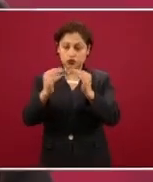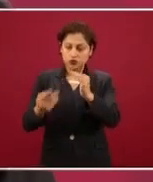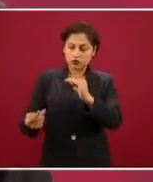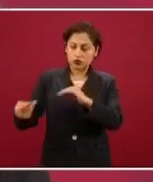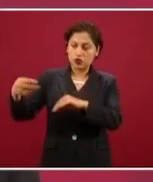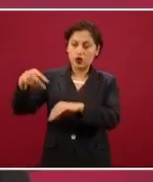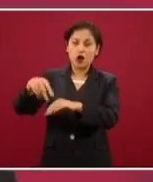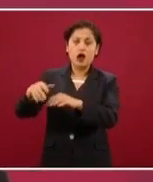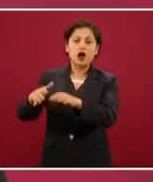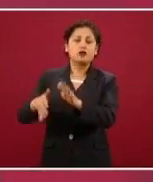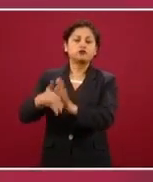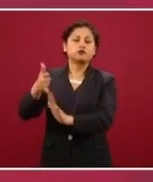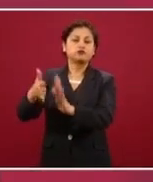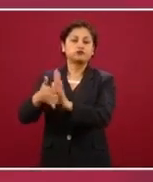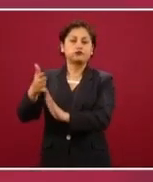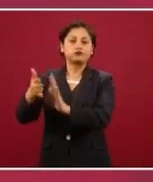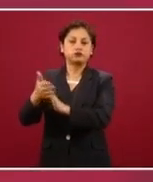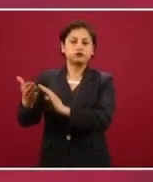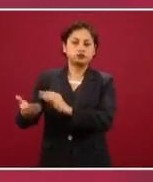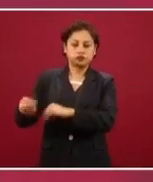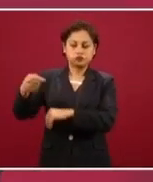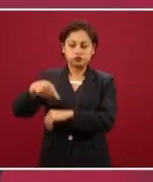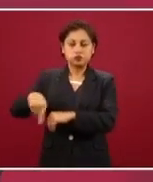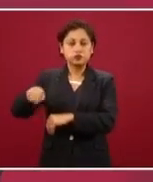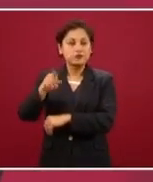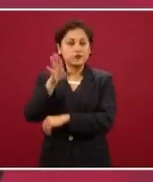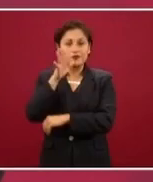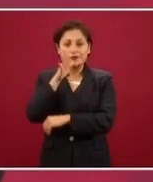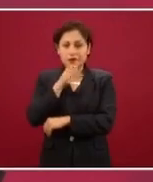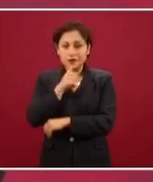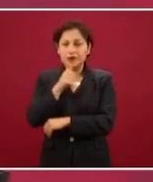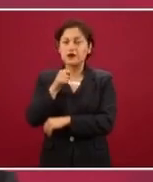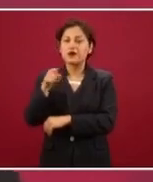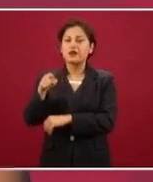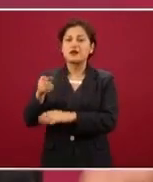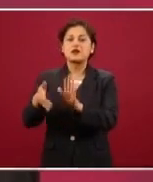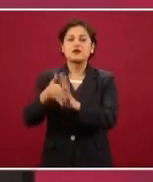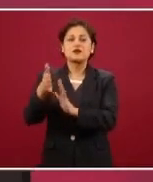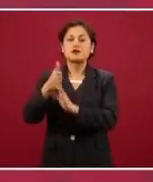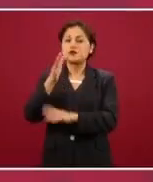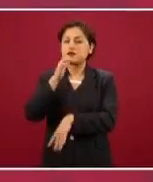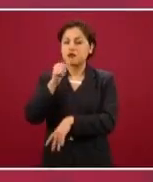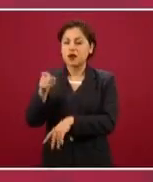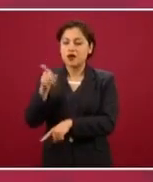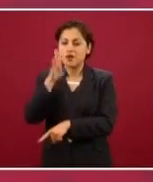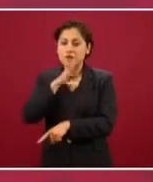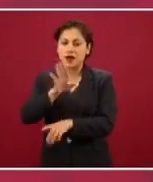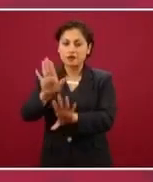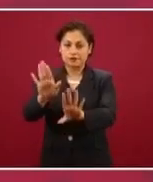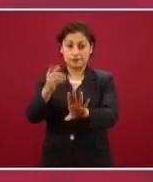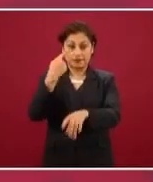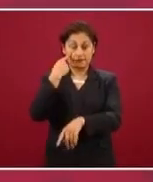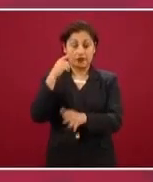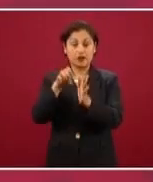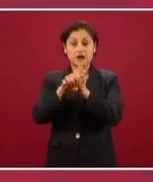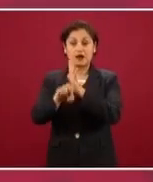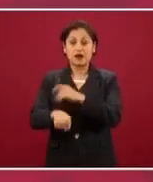en lugares donde no se debió construir. Les voy a poner un caso, Matías Romero,